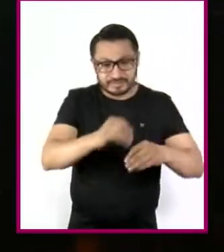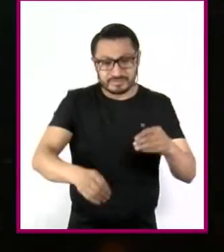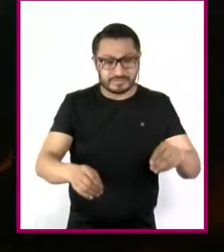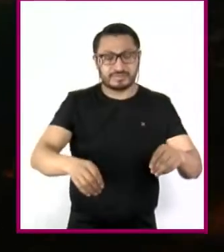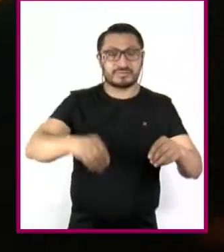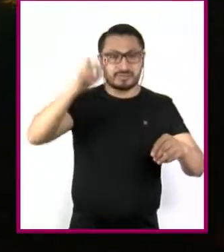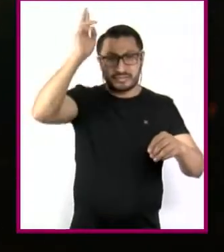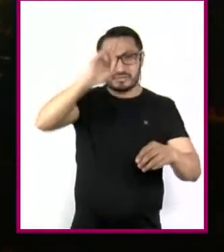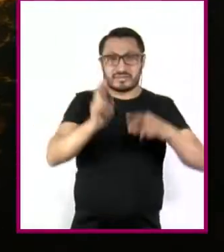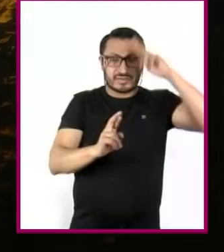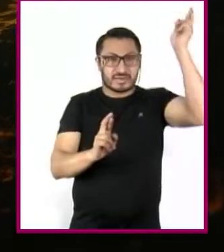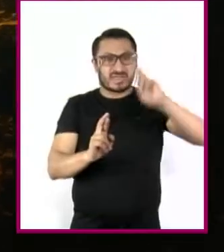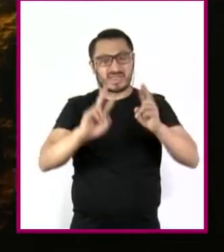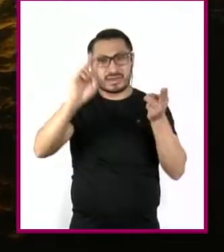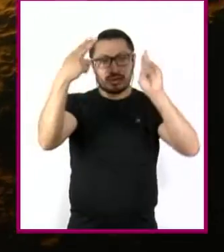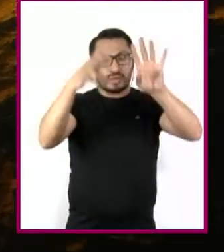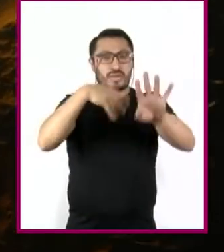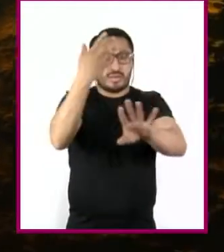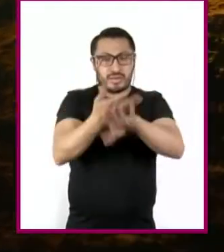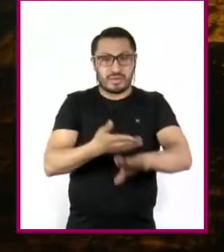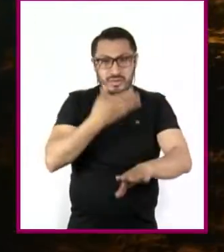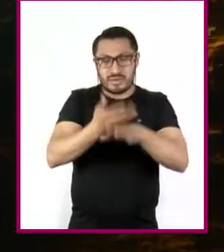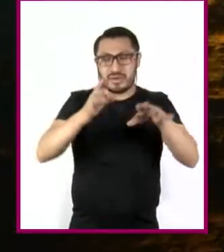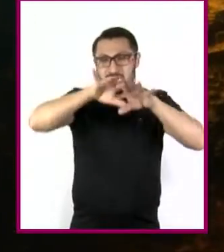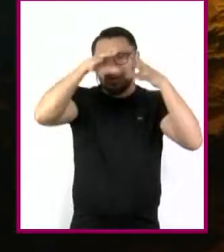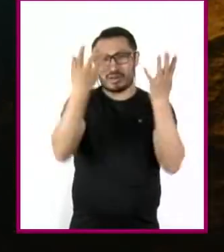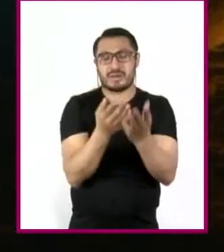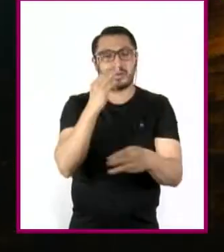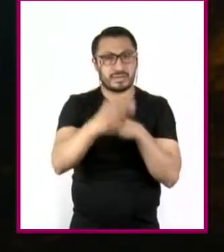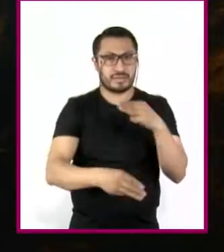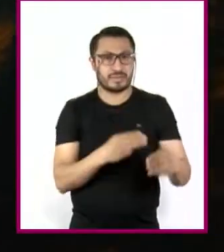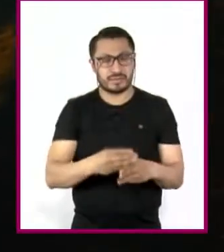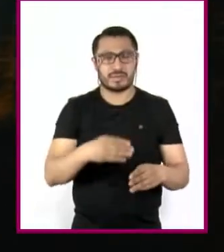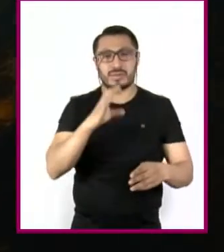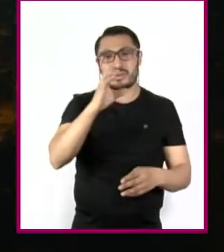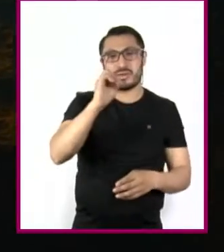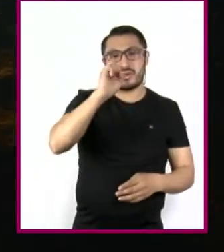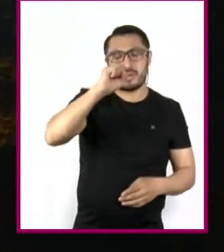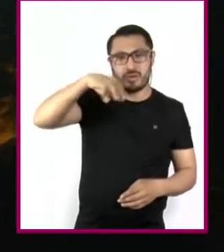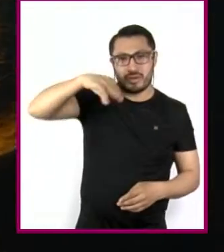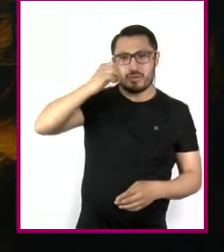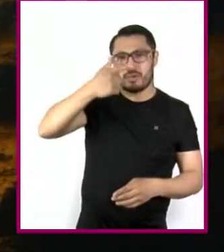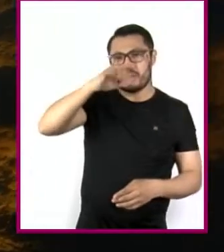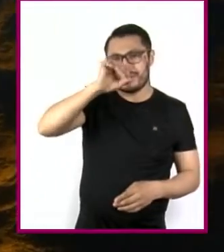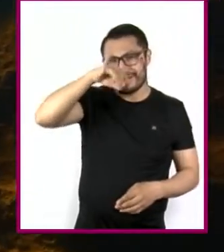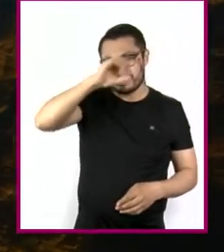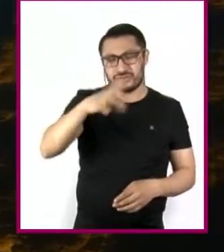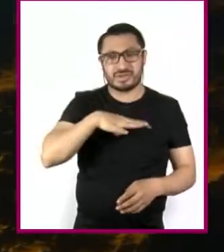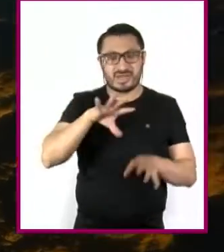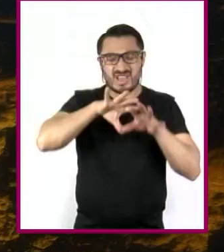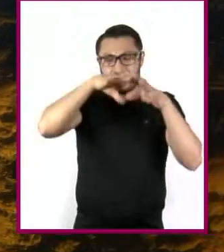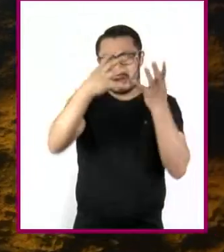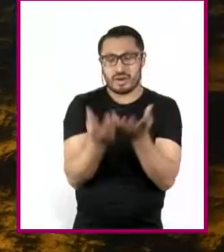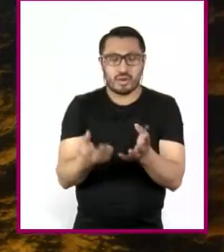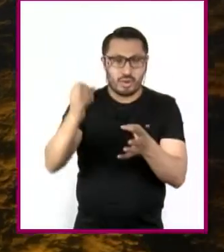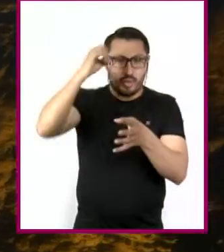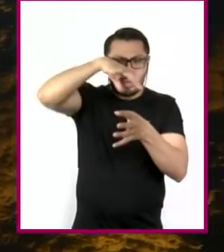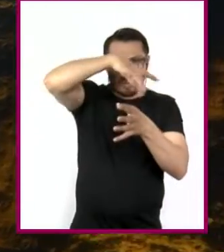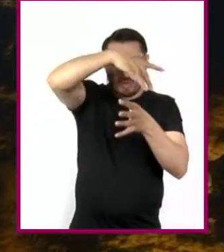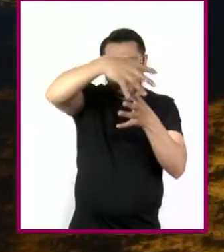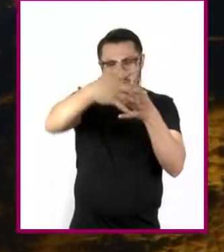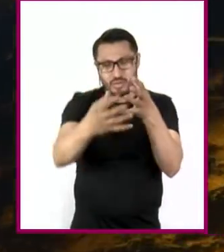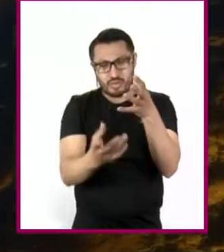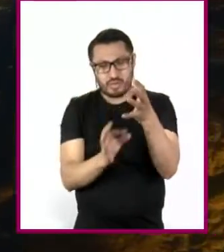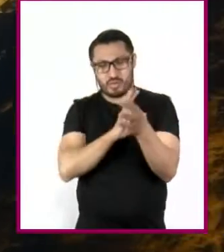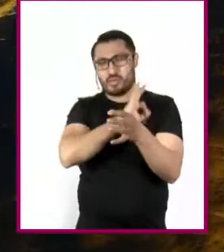de los rayos cósmicos sobre nuestro planeta. Los isótopos cosmogénicos se acumulan sobre la superficie terrestre y es